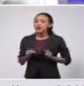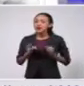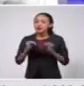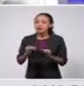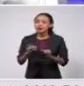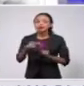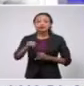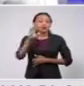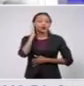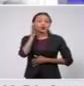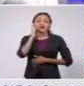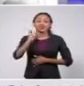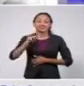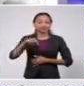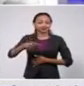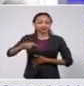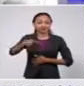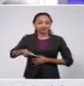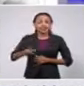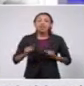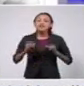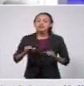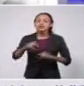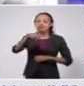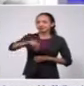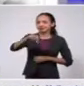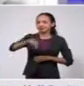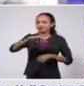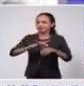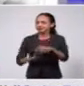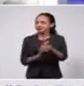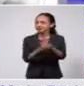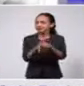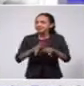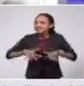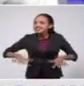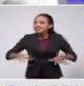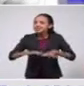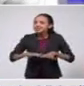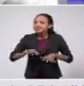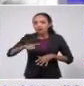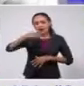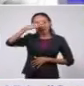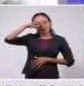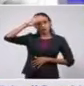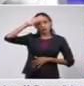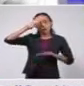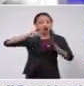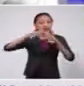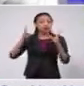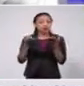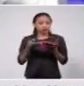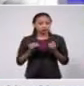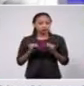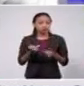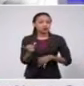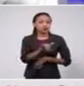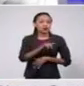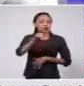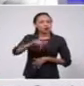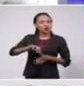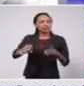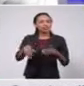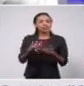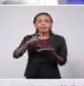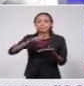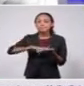usted en cada mañana la información más actualizada sobre el comportamiento de la COVID-19 en Cuba y el resto del mundo. Hoy es martes